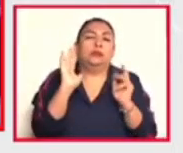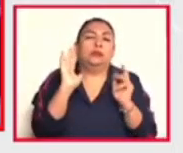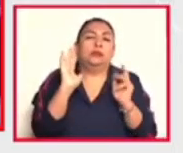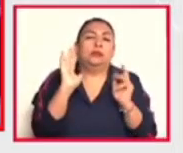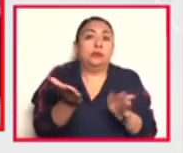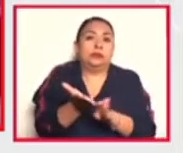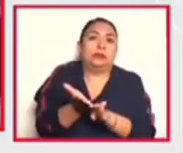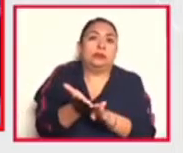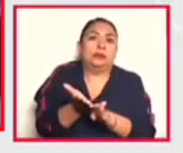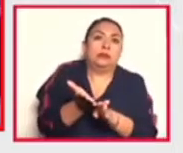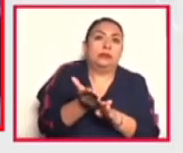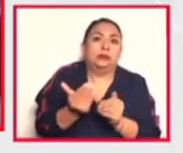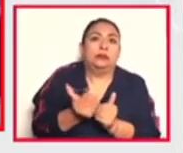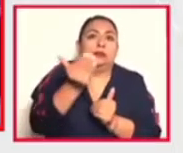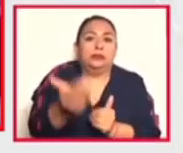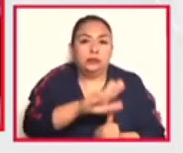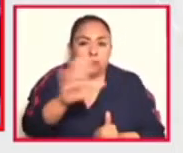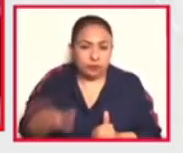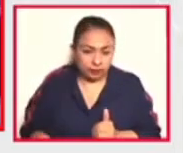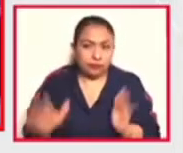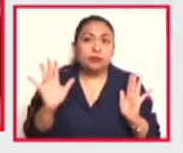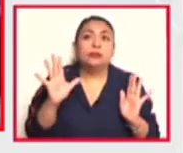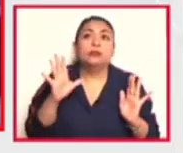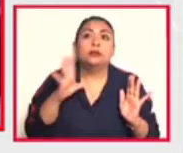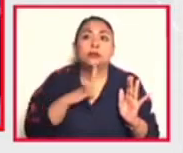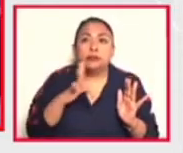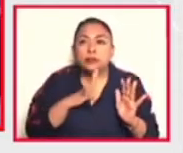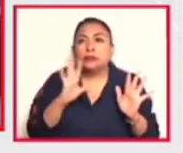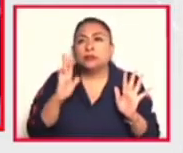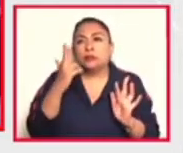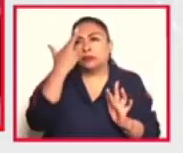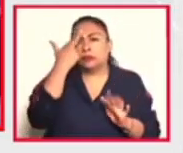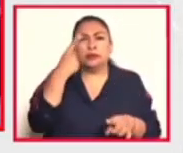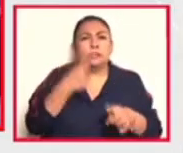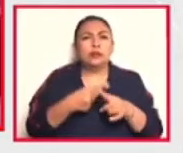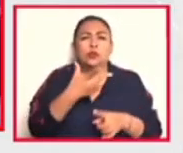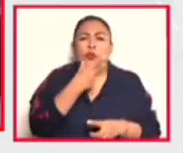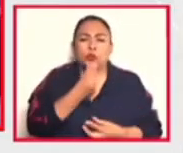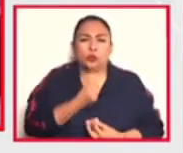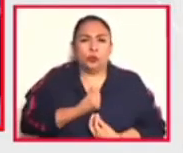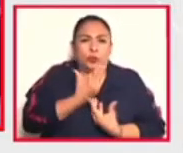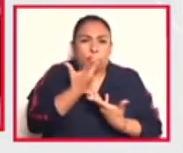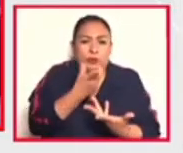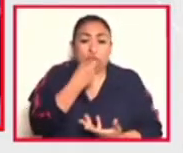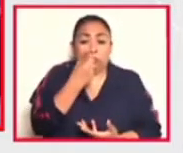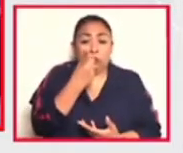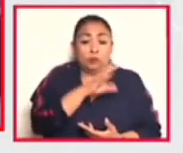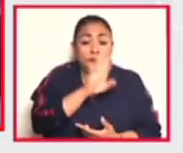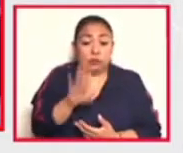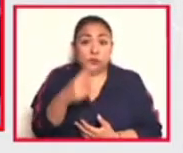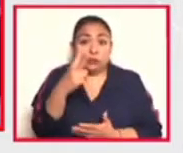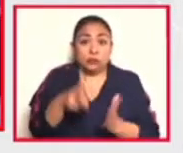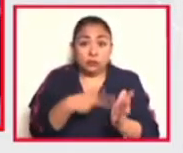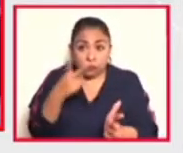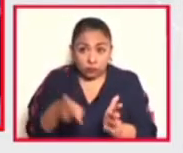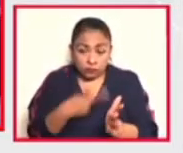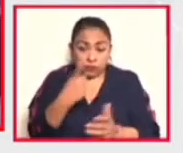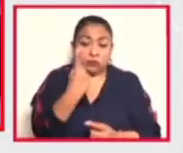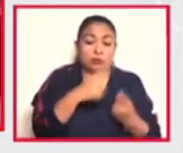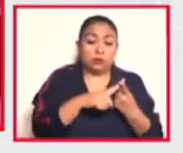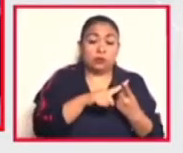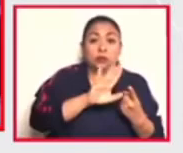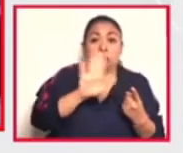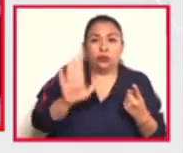de este plano material, pero siguen presentes. No me acuerdo quién es el poeta que decía que uno muere dos veces, uno cuando muere de